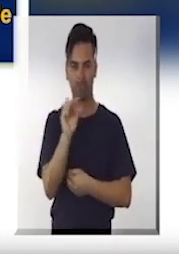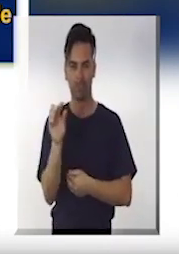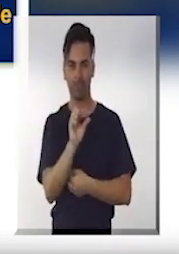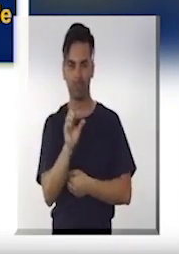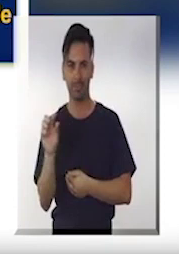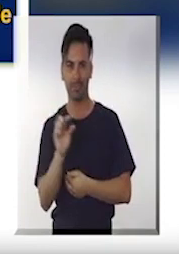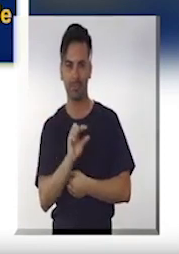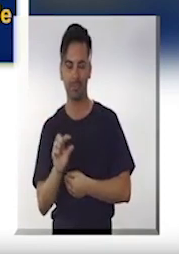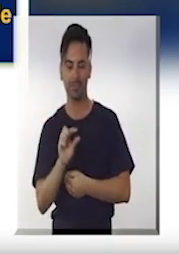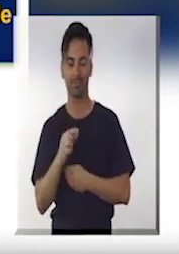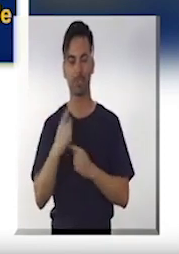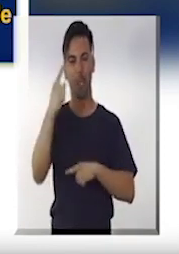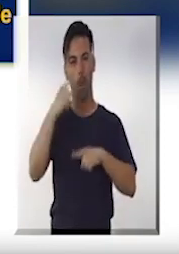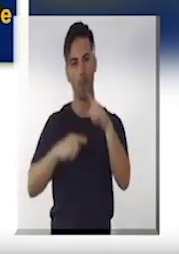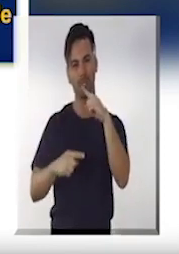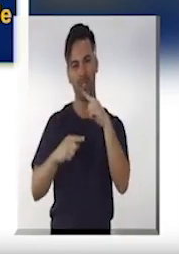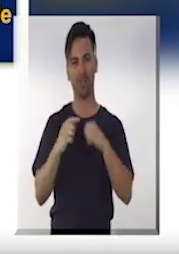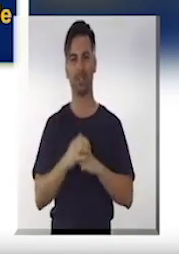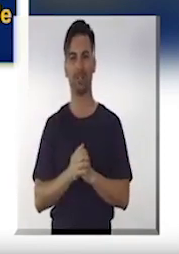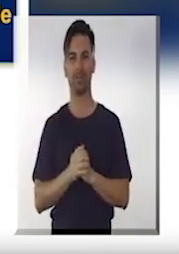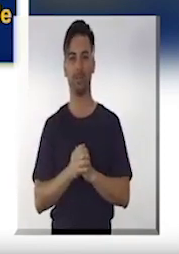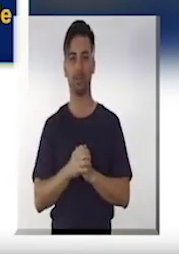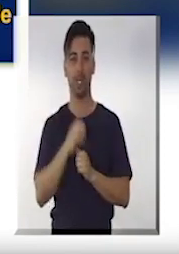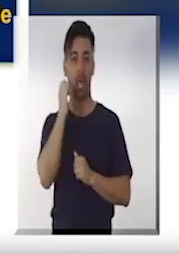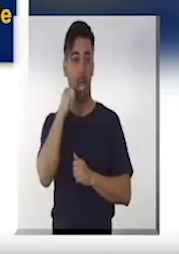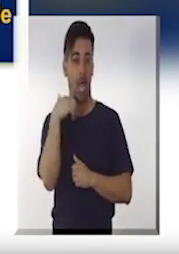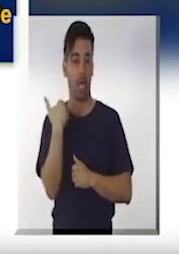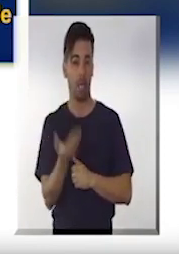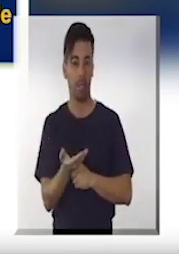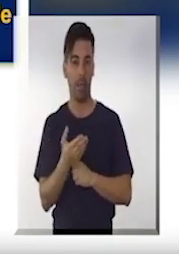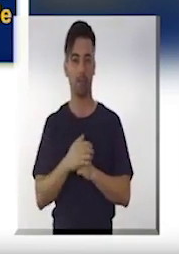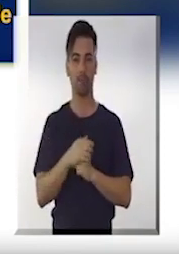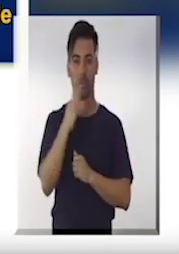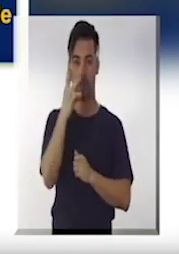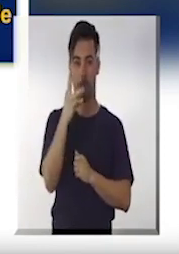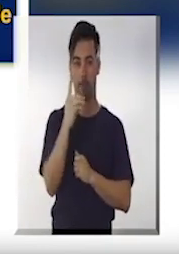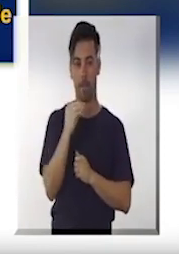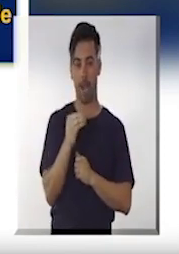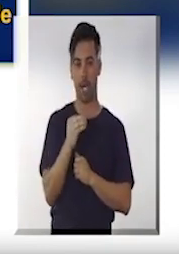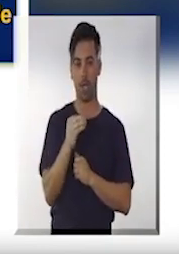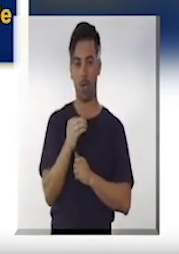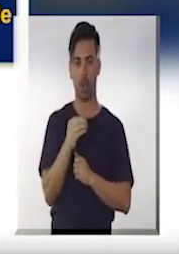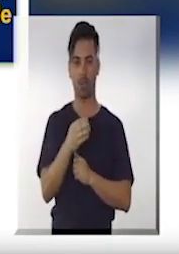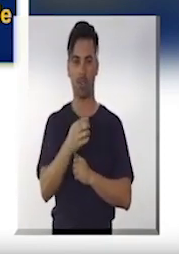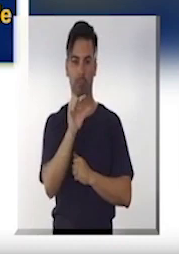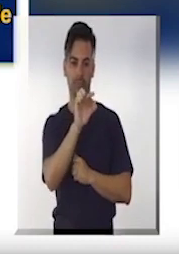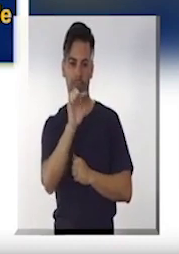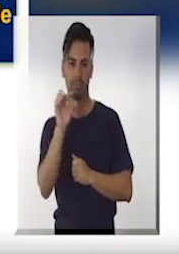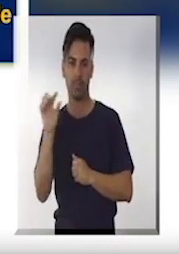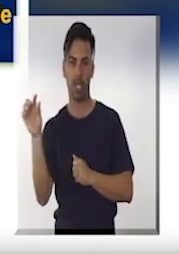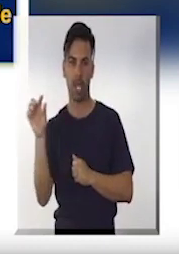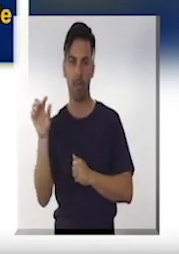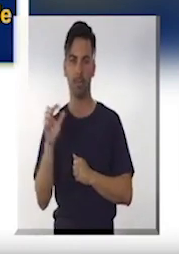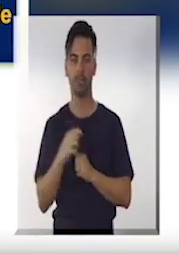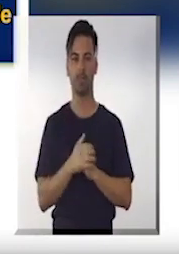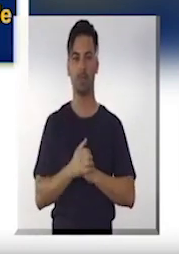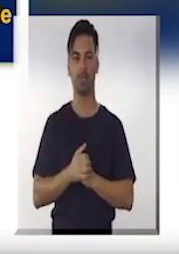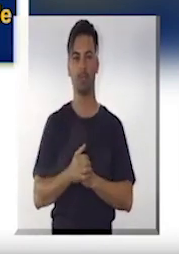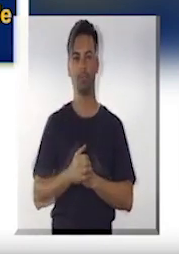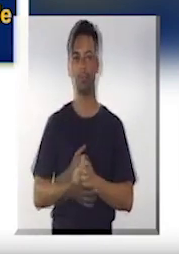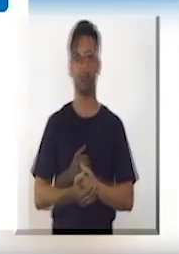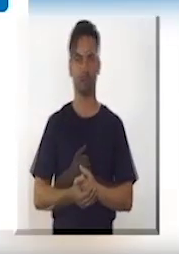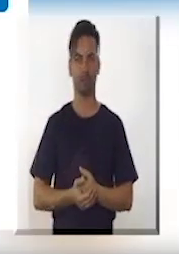al lenguaje común, además del cálculo del valor numérico de expresiones algebraicas.